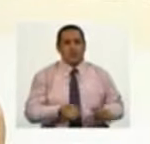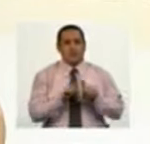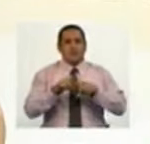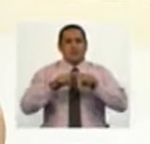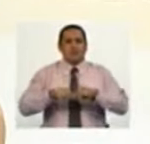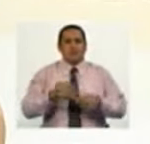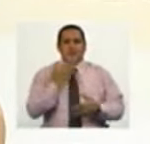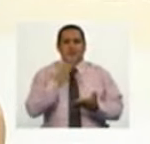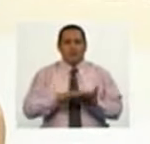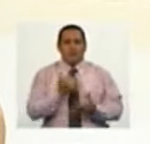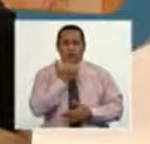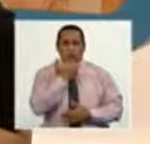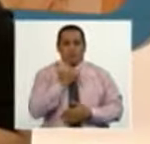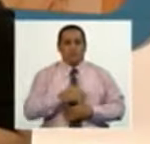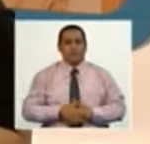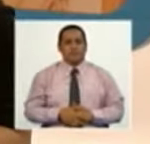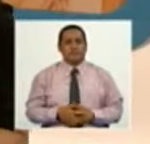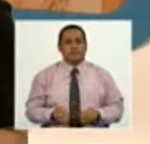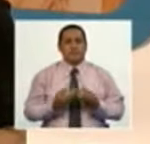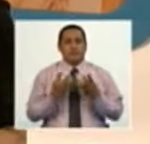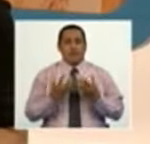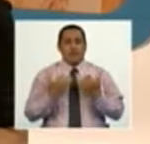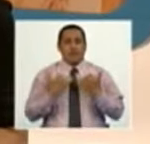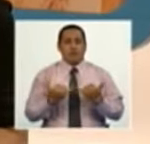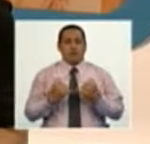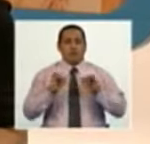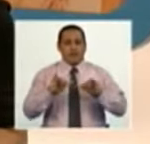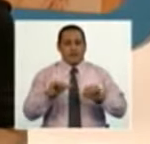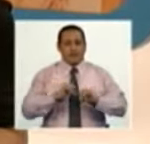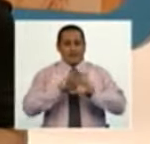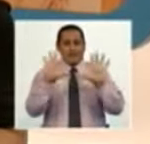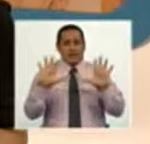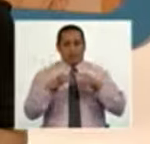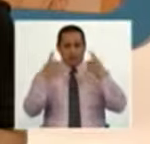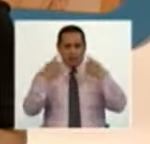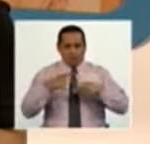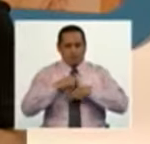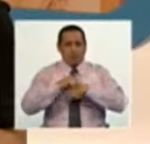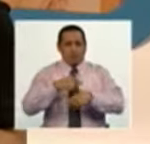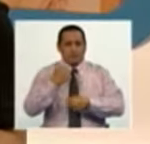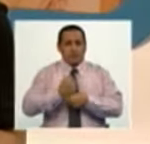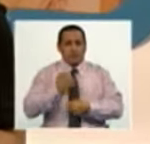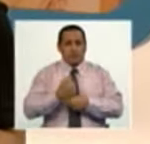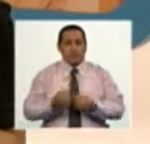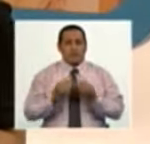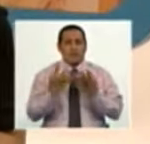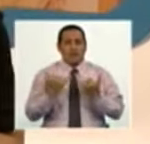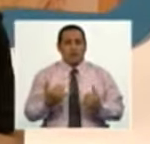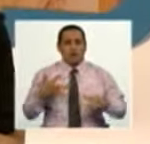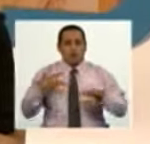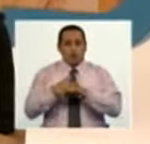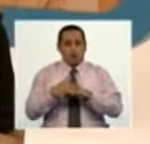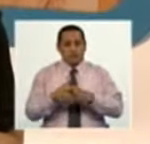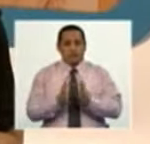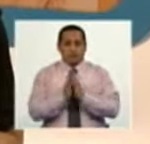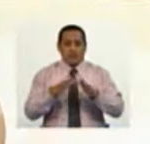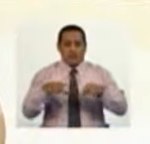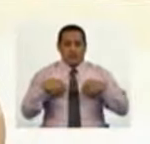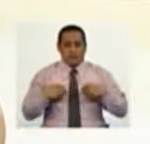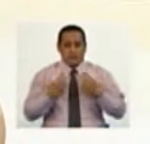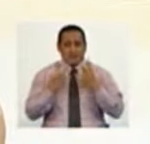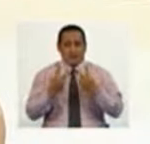y dependiendo de la falta. Bueno, entonces ha quedado como muy claro el principio de inmediatez laboral. Nos vamos a ir a la pausa, si nos permite,